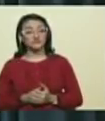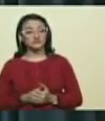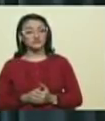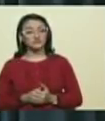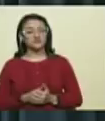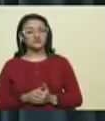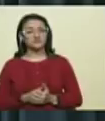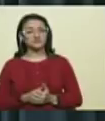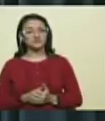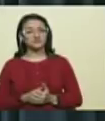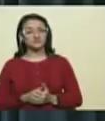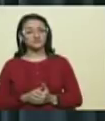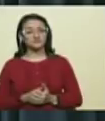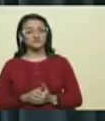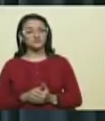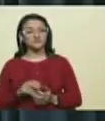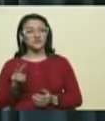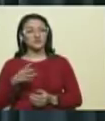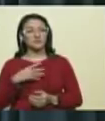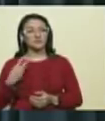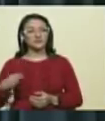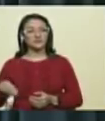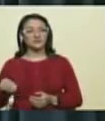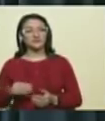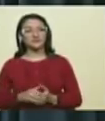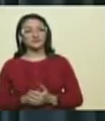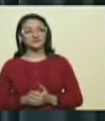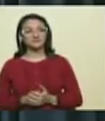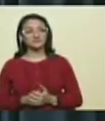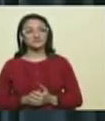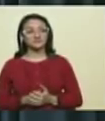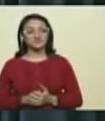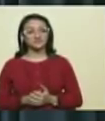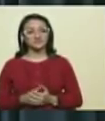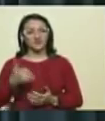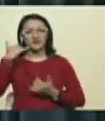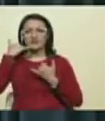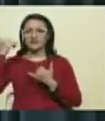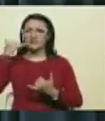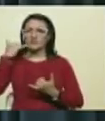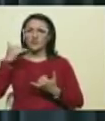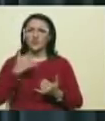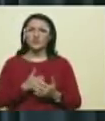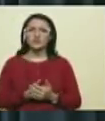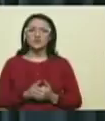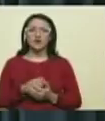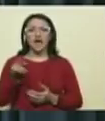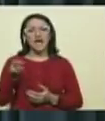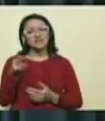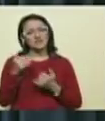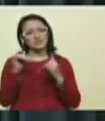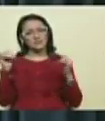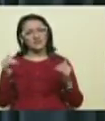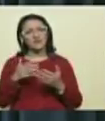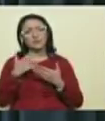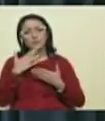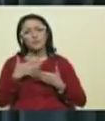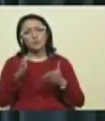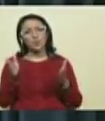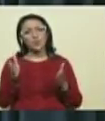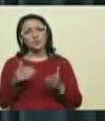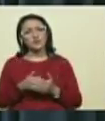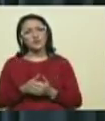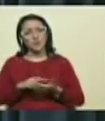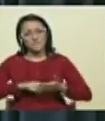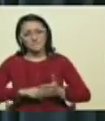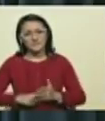En efecto, el mismo vicepresidente de los Estados Unidos señaló que había hablado telefónicamente, casi que haciendo público un intento de